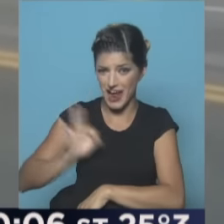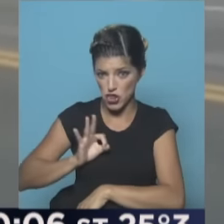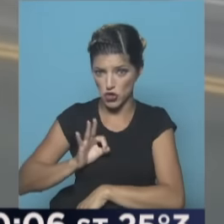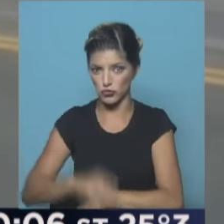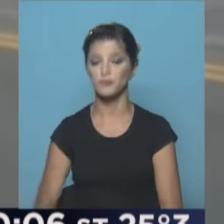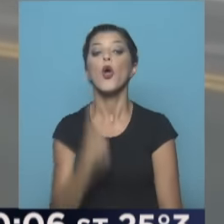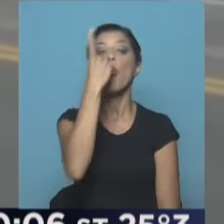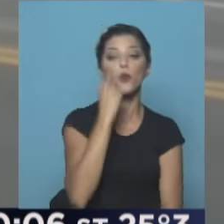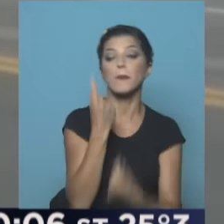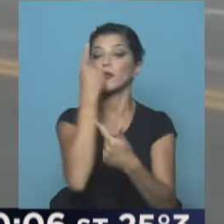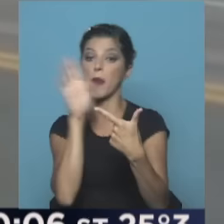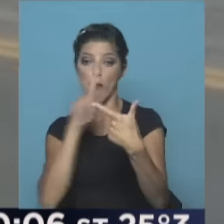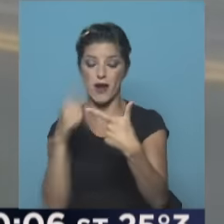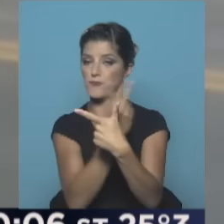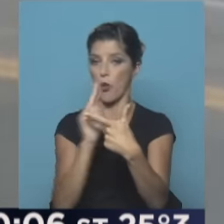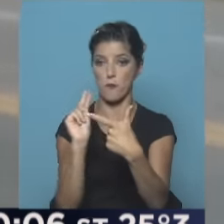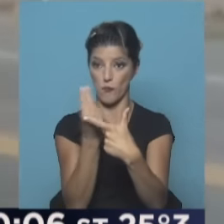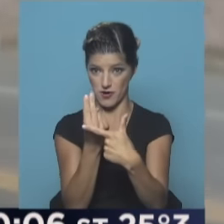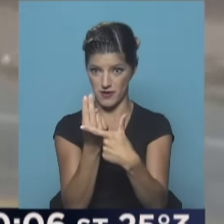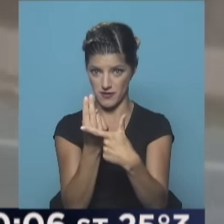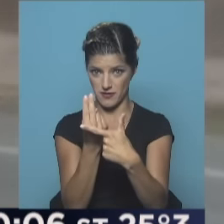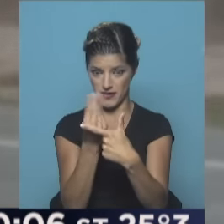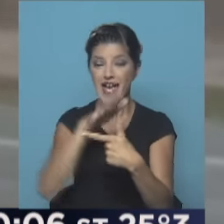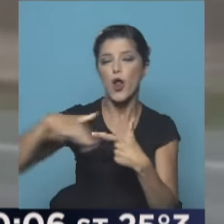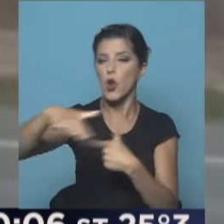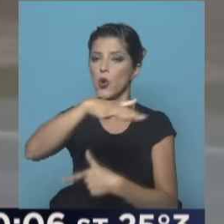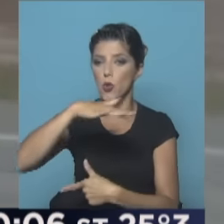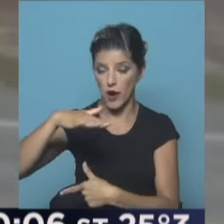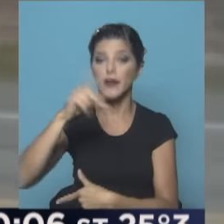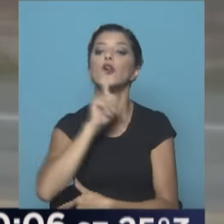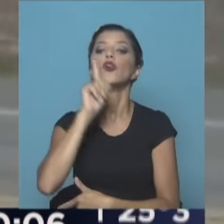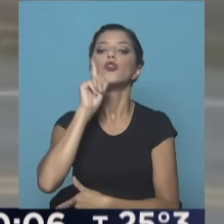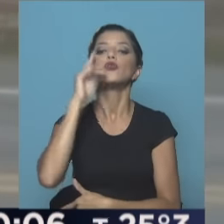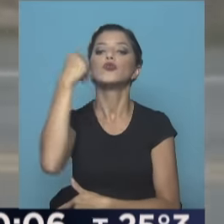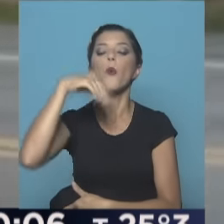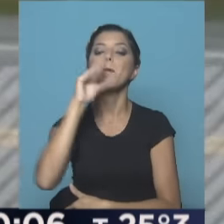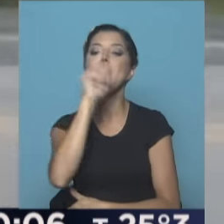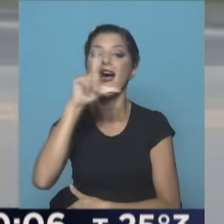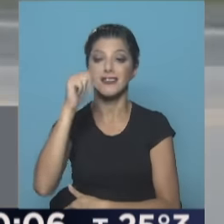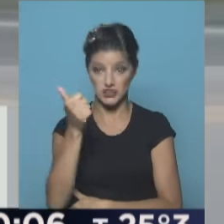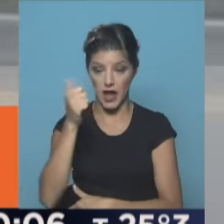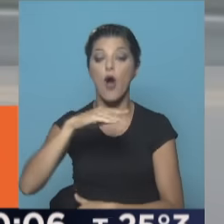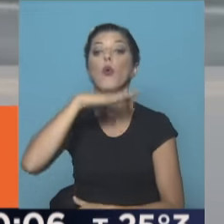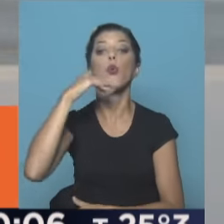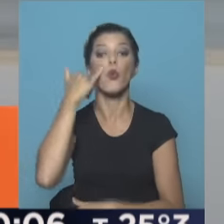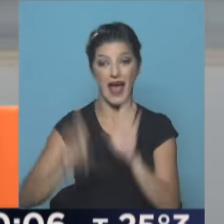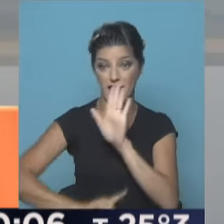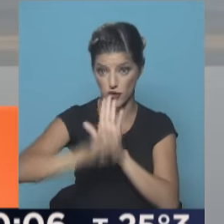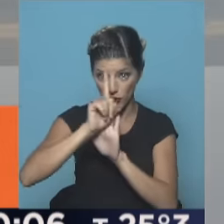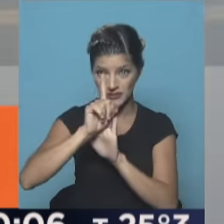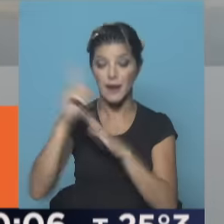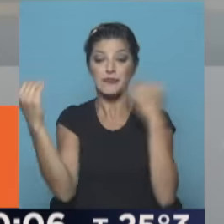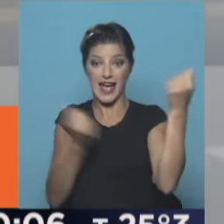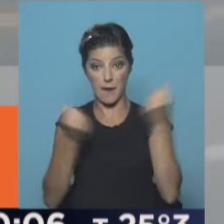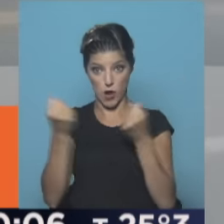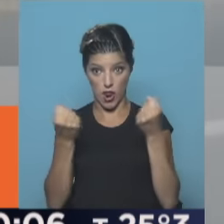una mujer perdieron la vida en esa población en Tumbaya, en el norte jujeño. Viajaban en una camioneta que quedó en